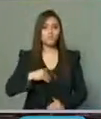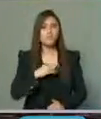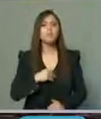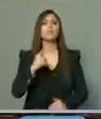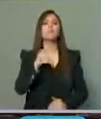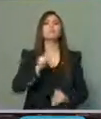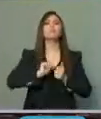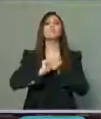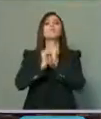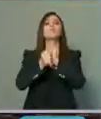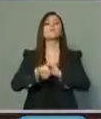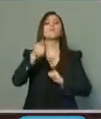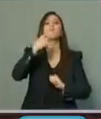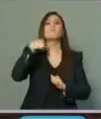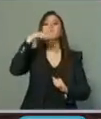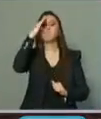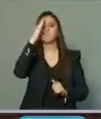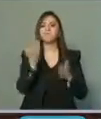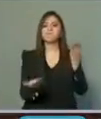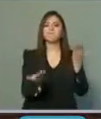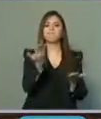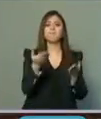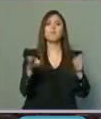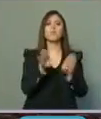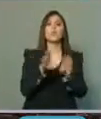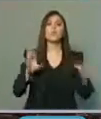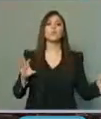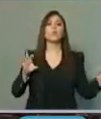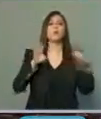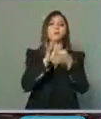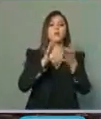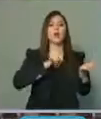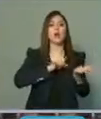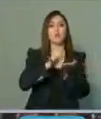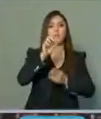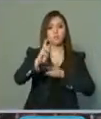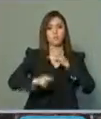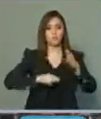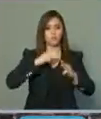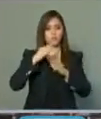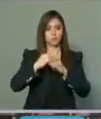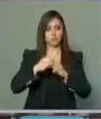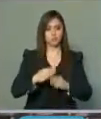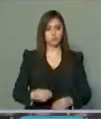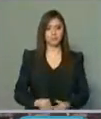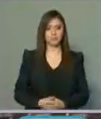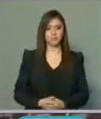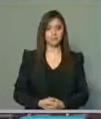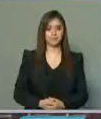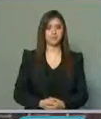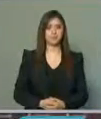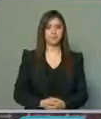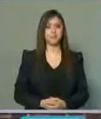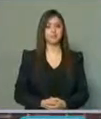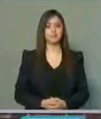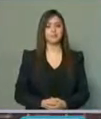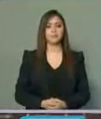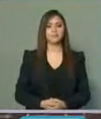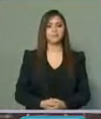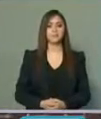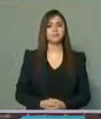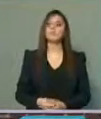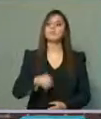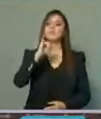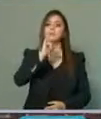vías de poder estar como en equilibrio con el planeta. Uy, sí, yo creo que en este momento